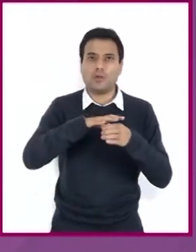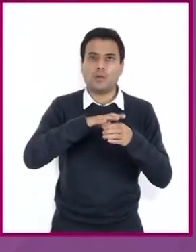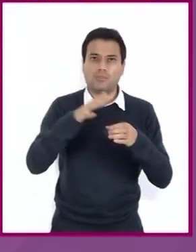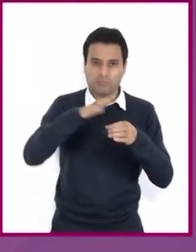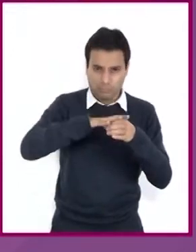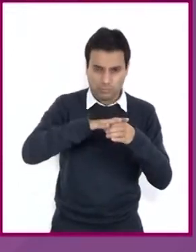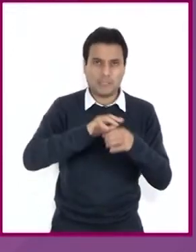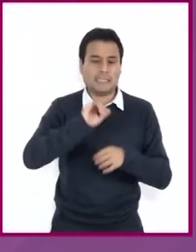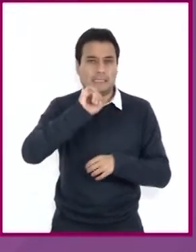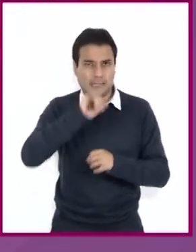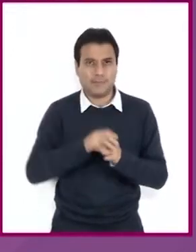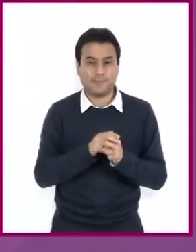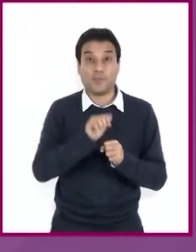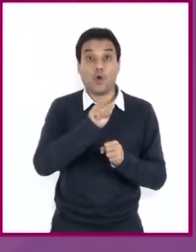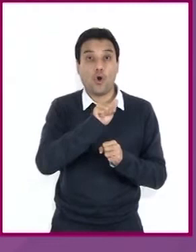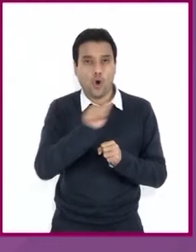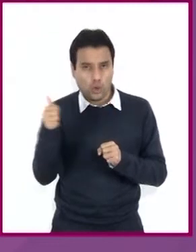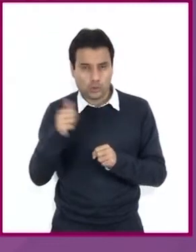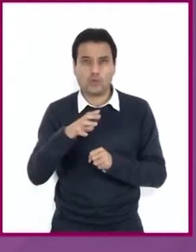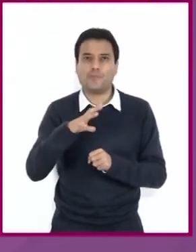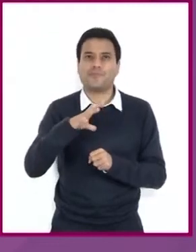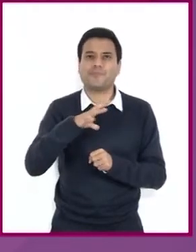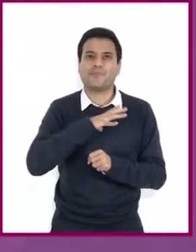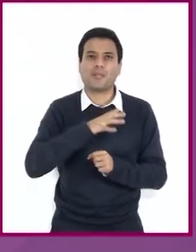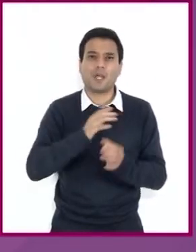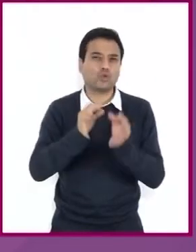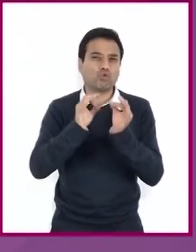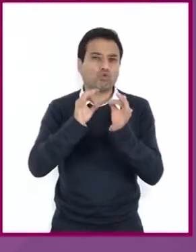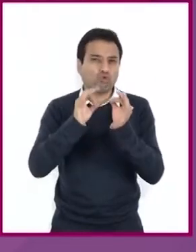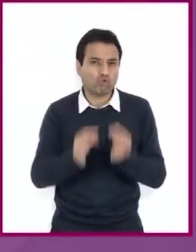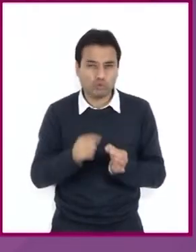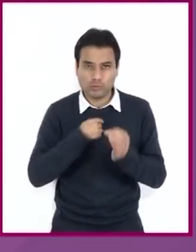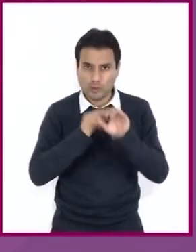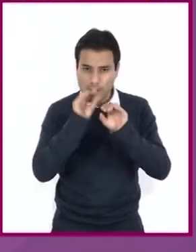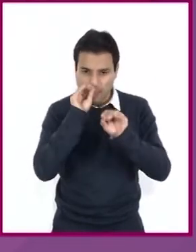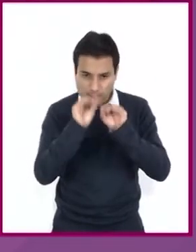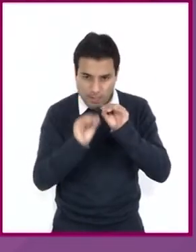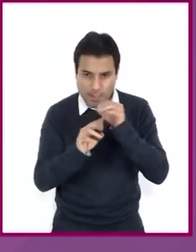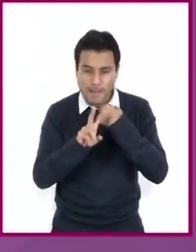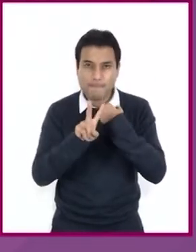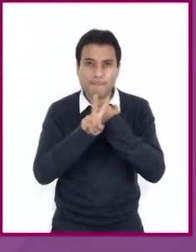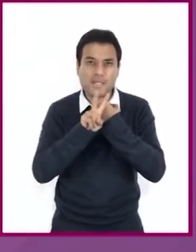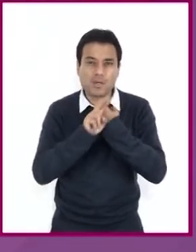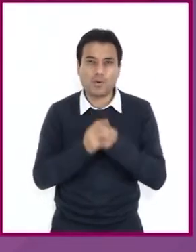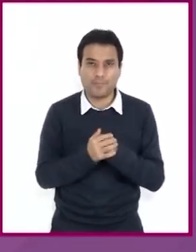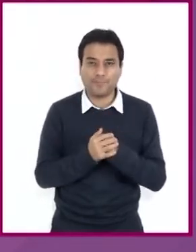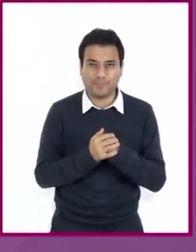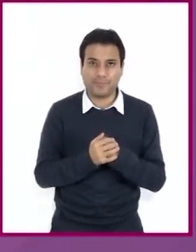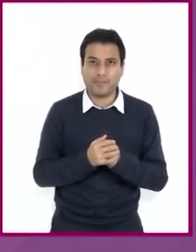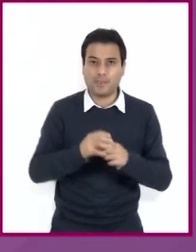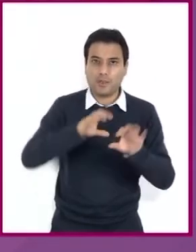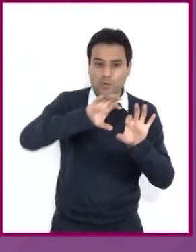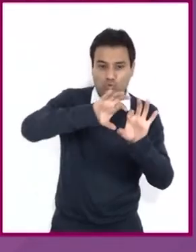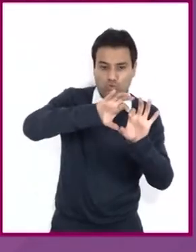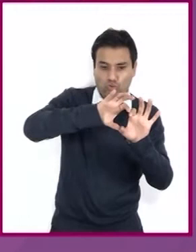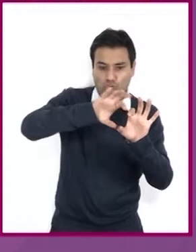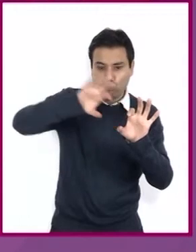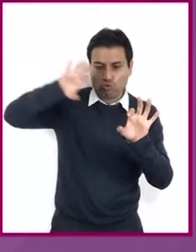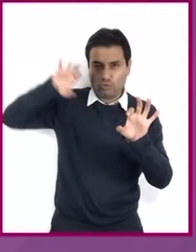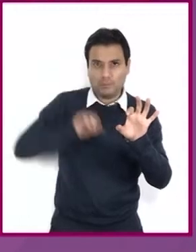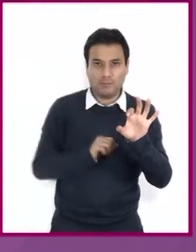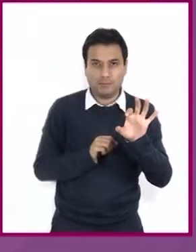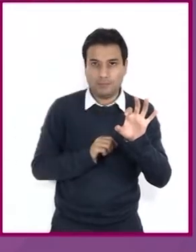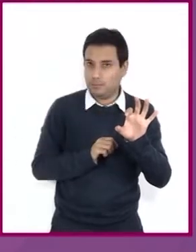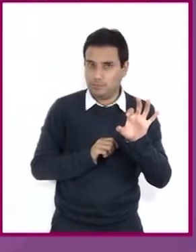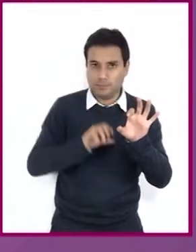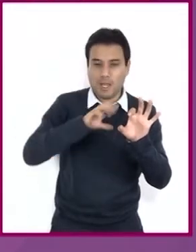en unos frascos con cuello de cisne especialmente diseñados, en los cuales el caldo estaba abierto al aire. Pero el